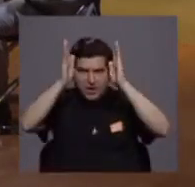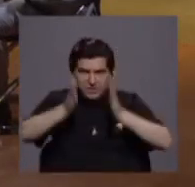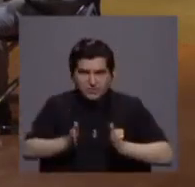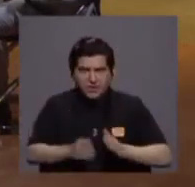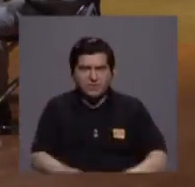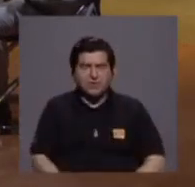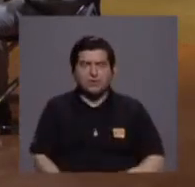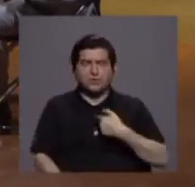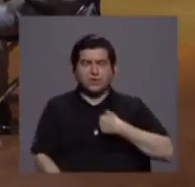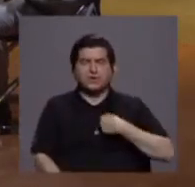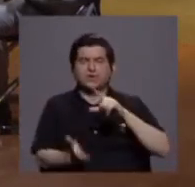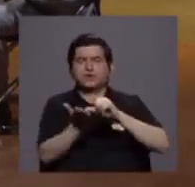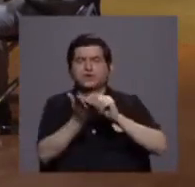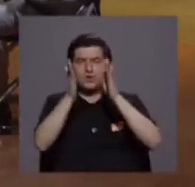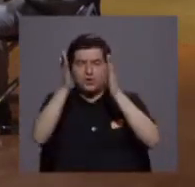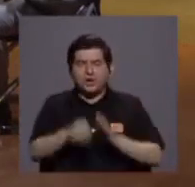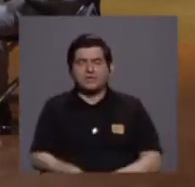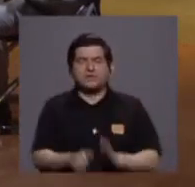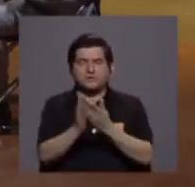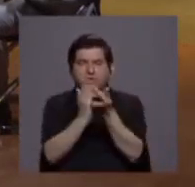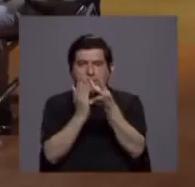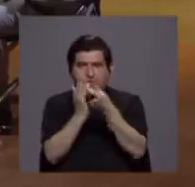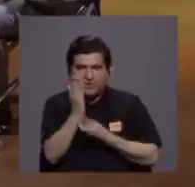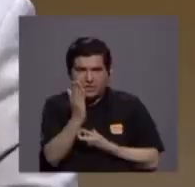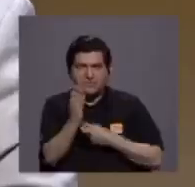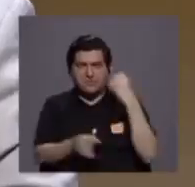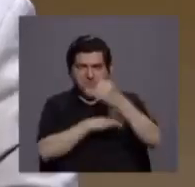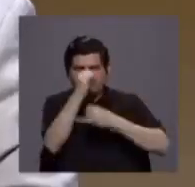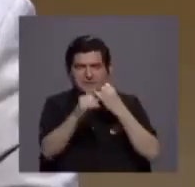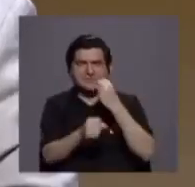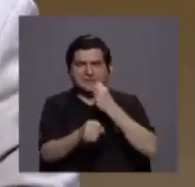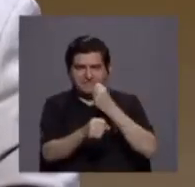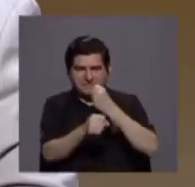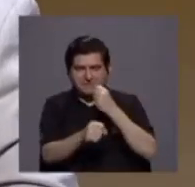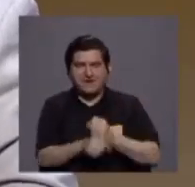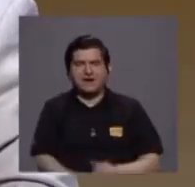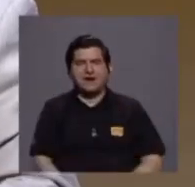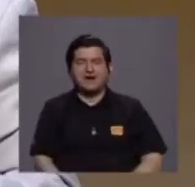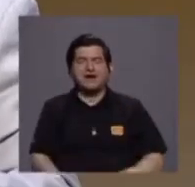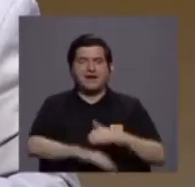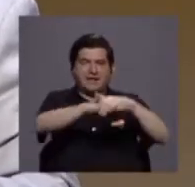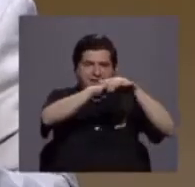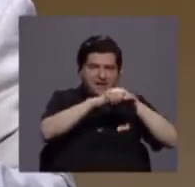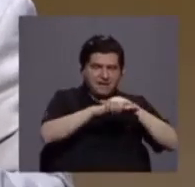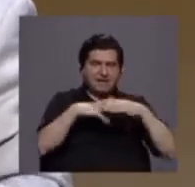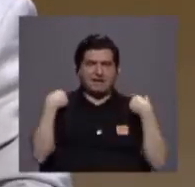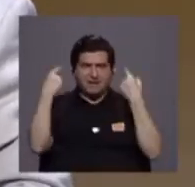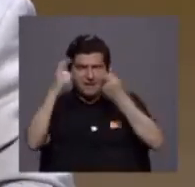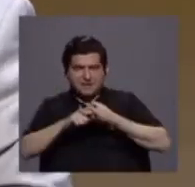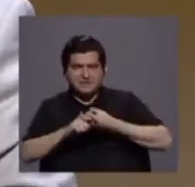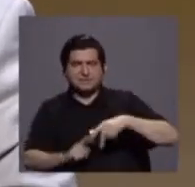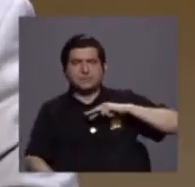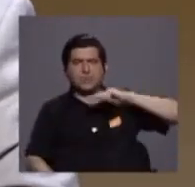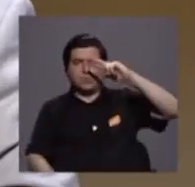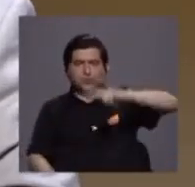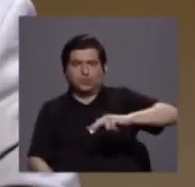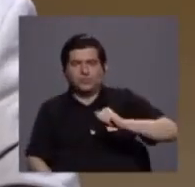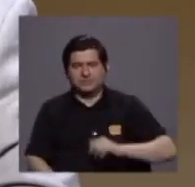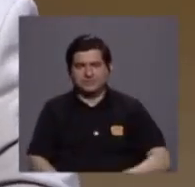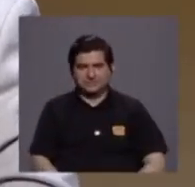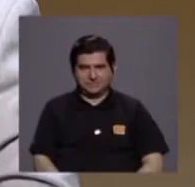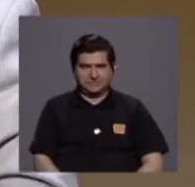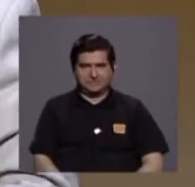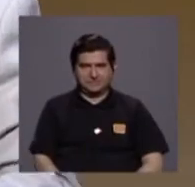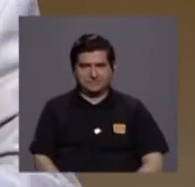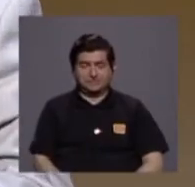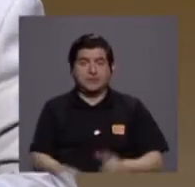como editor invitado en revistas internacionales, trabajando con los idiomas inglés, español y portugués. Y si